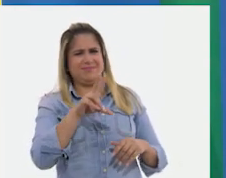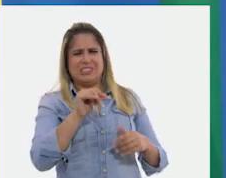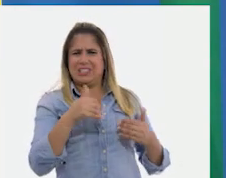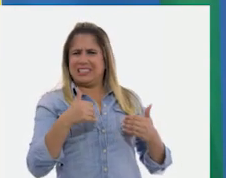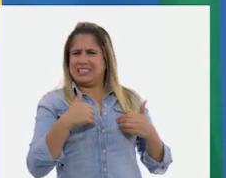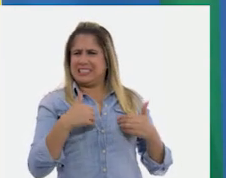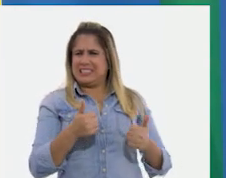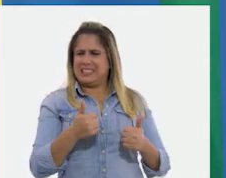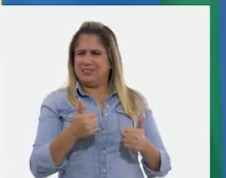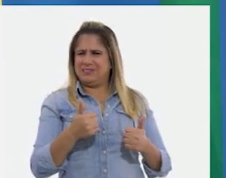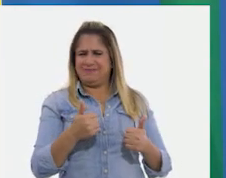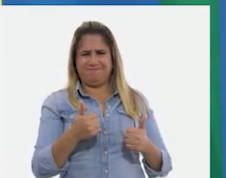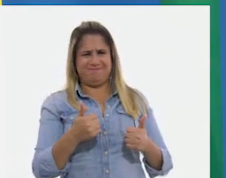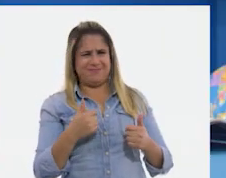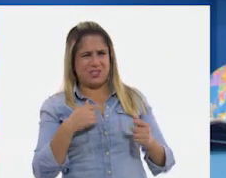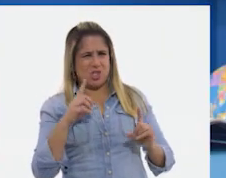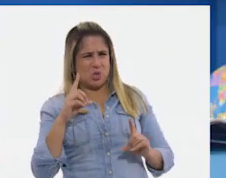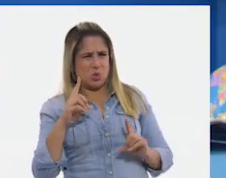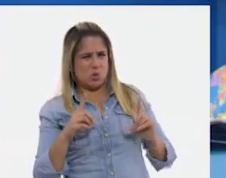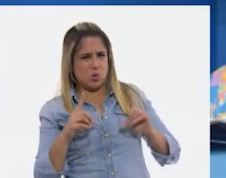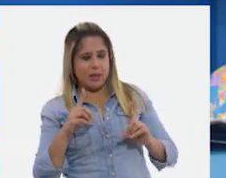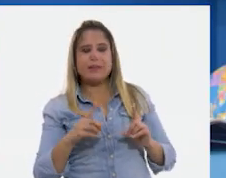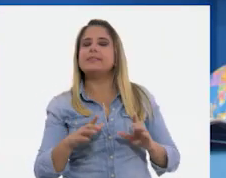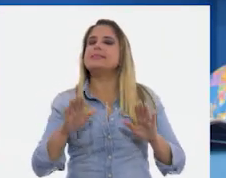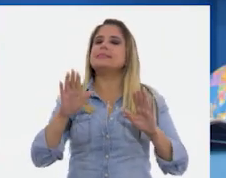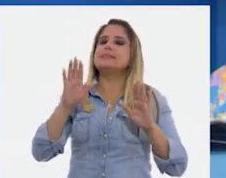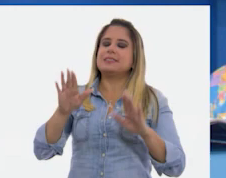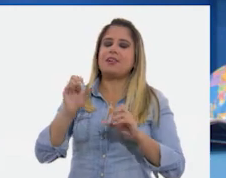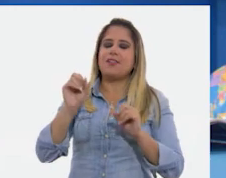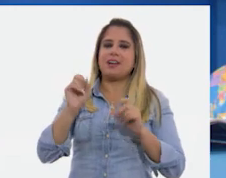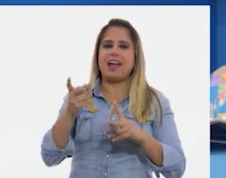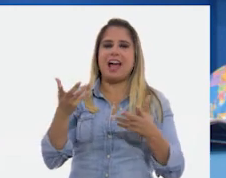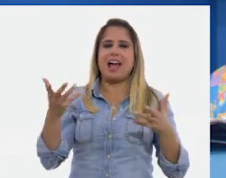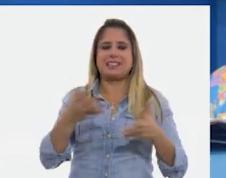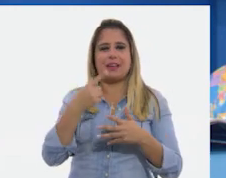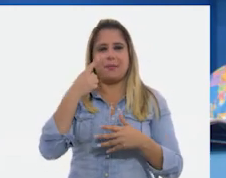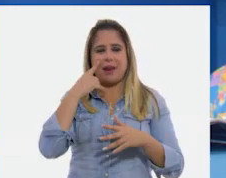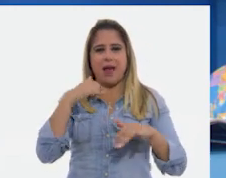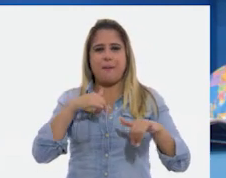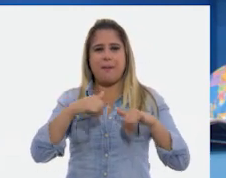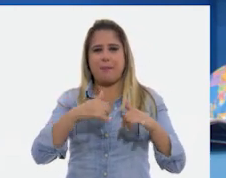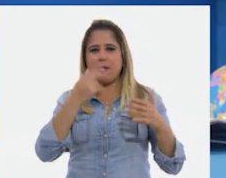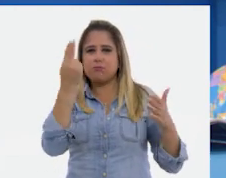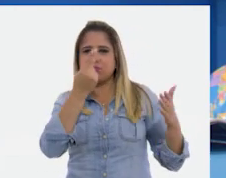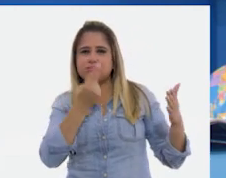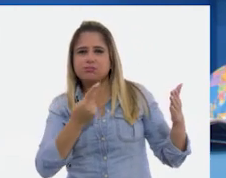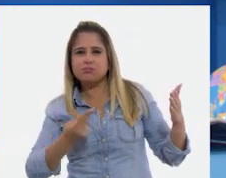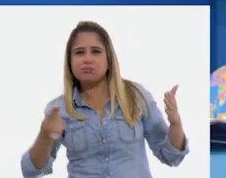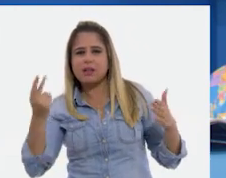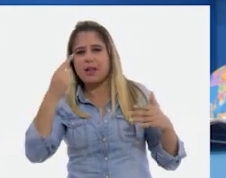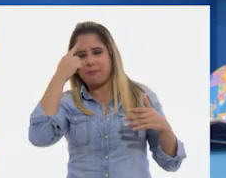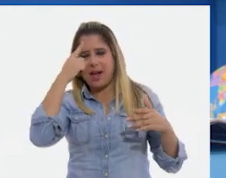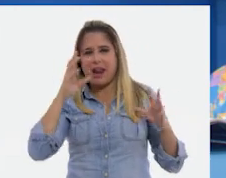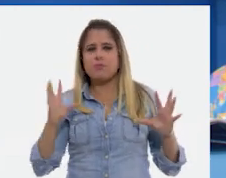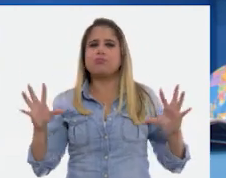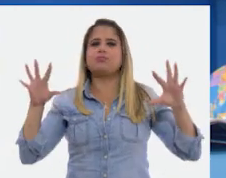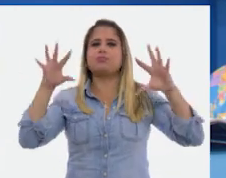entendiendo del todo, maestra. Ok, hagamos un gráfico entonces para concentrar toda esta